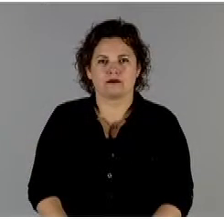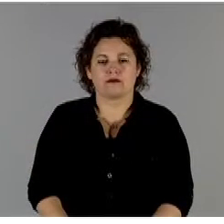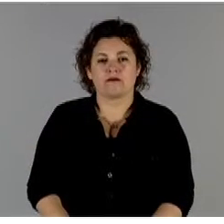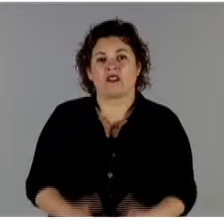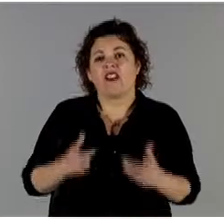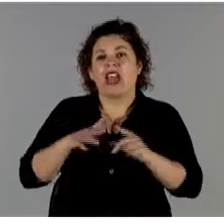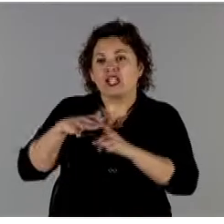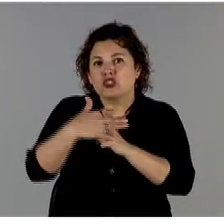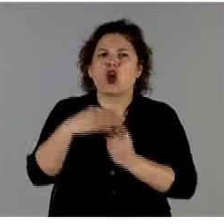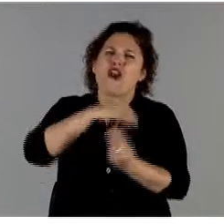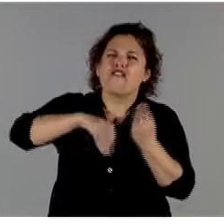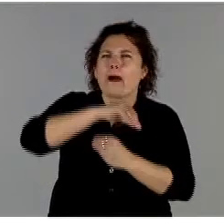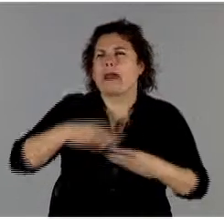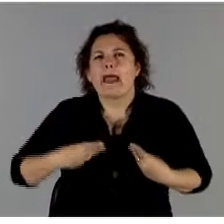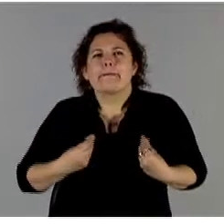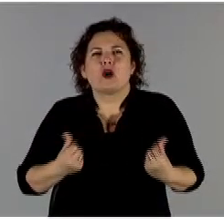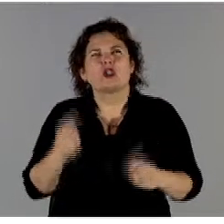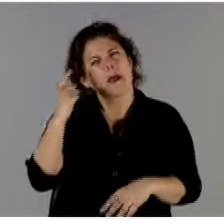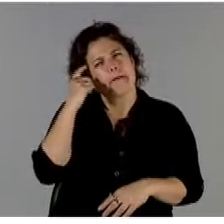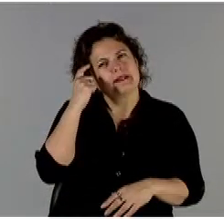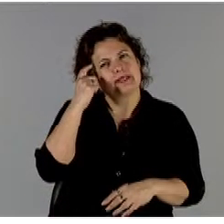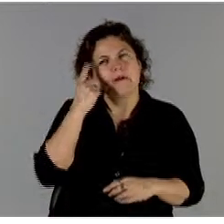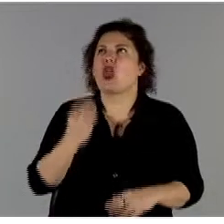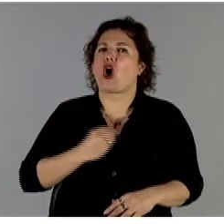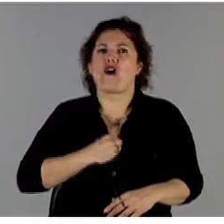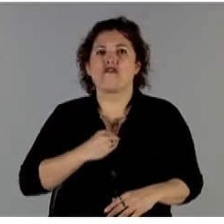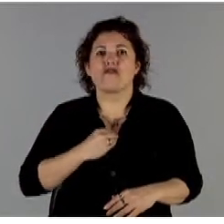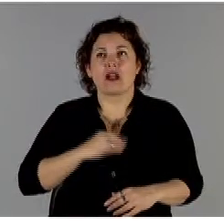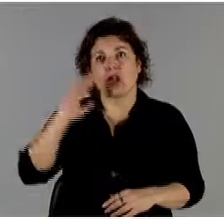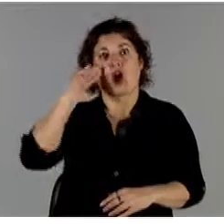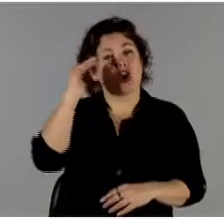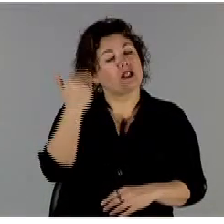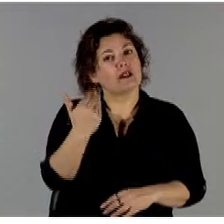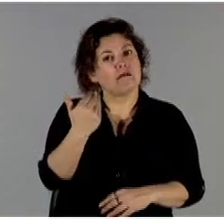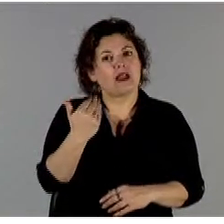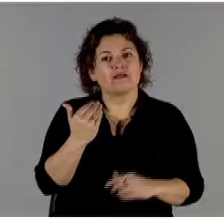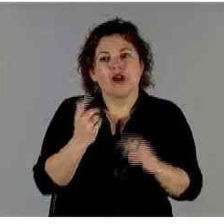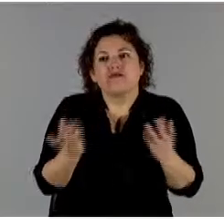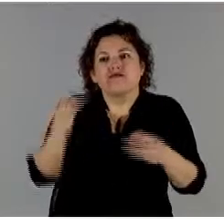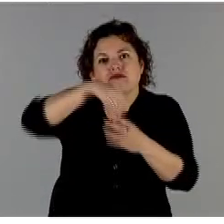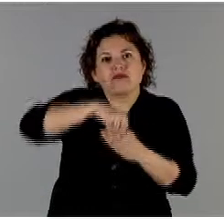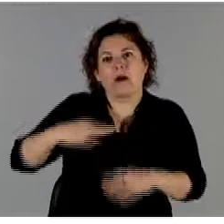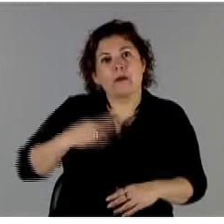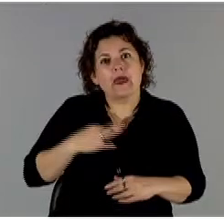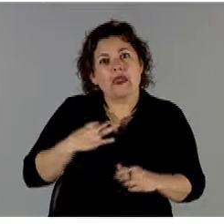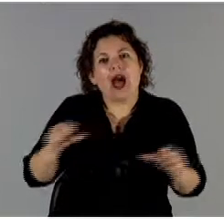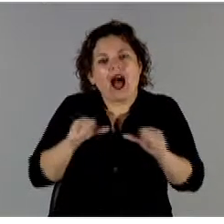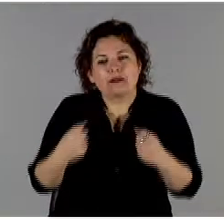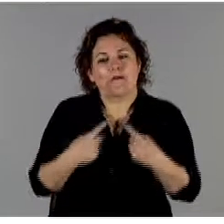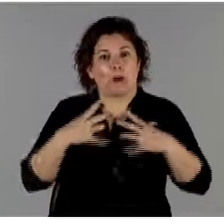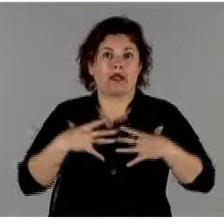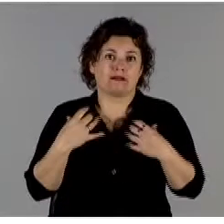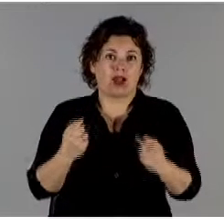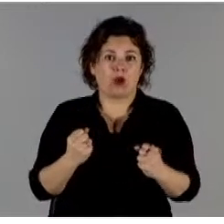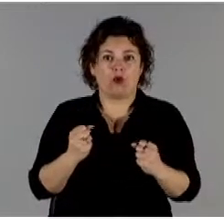el entorno la familia las emociones los pensamientos la confianza el conocimiento son parte de nuestra vida y construyen